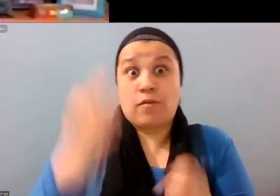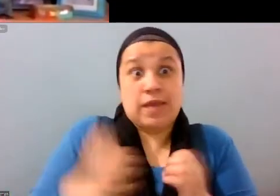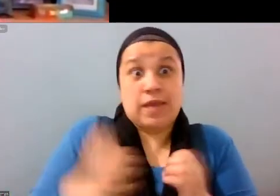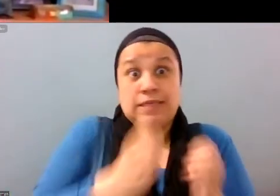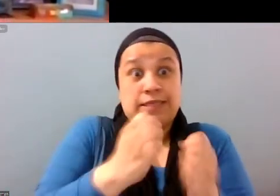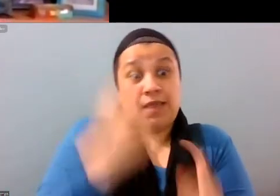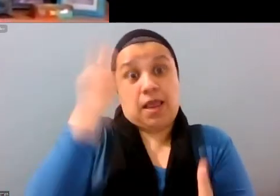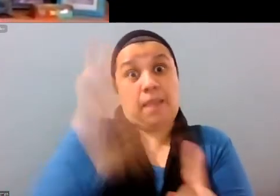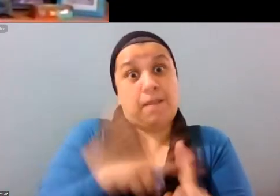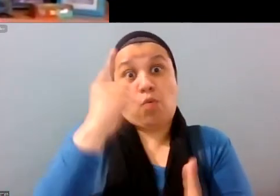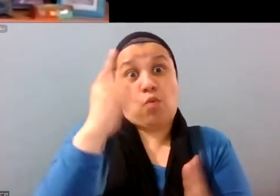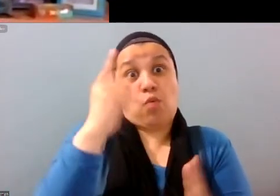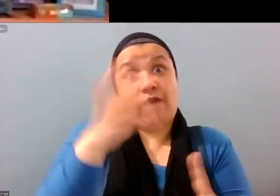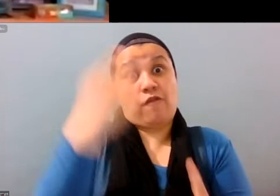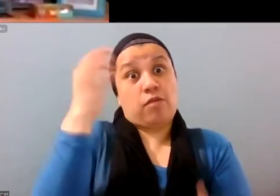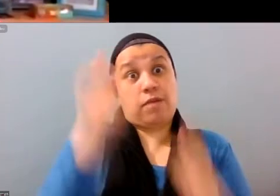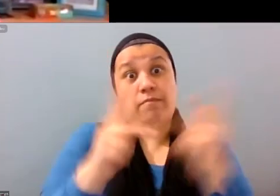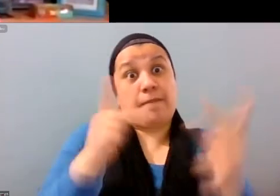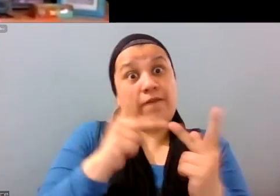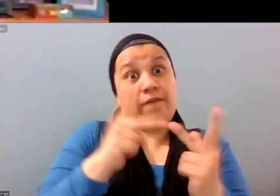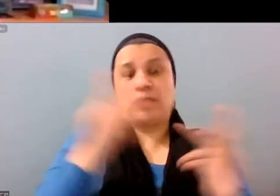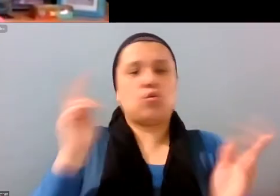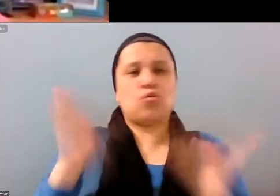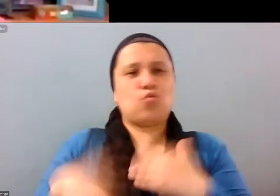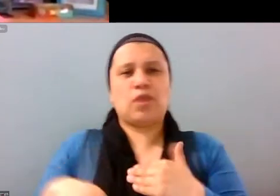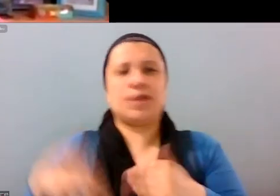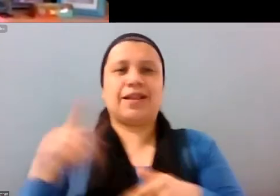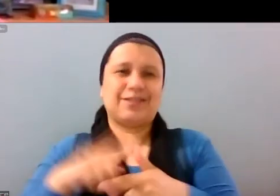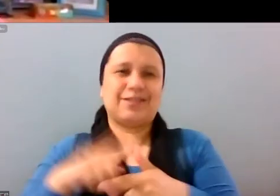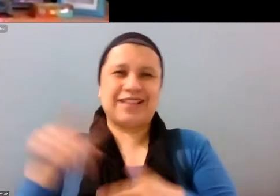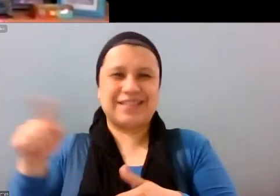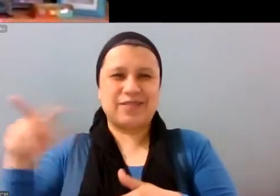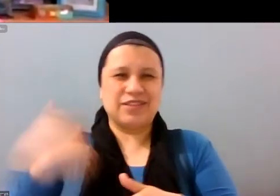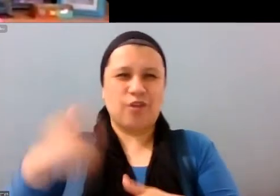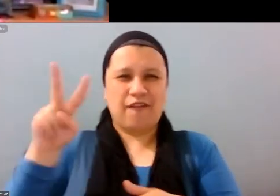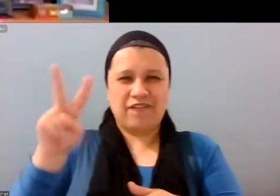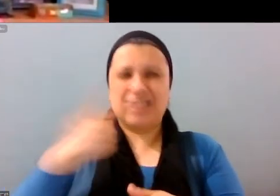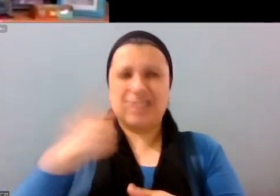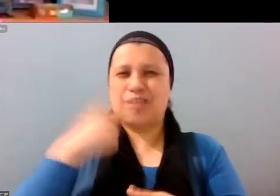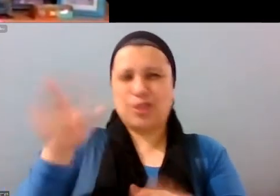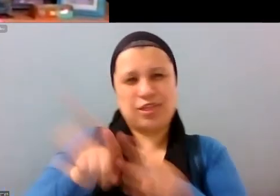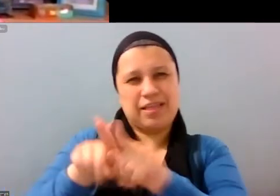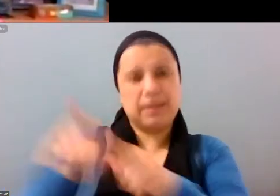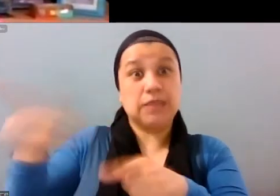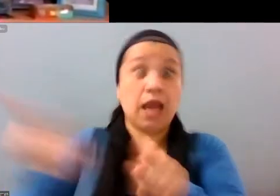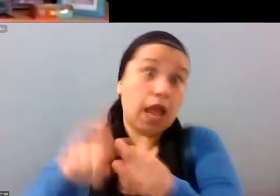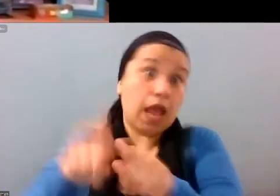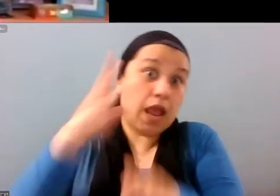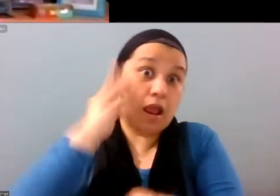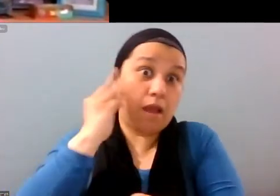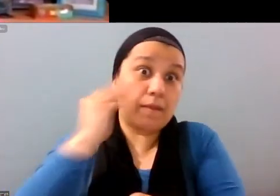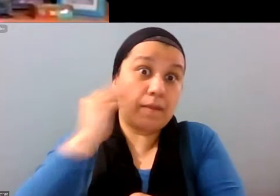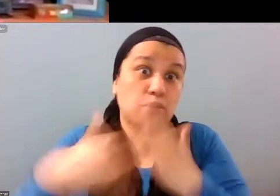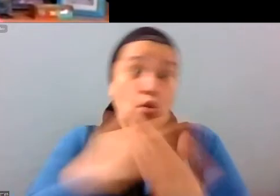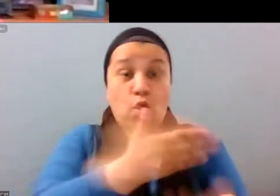mencionaba hace un rato también don Vinicio y bueno este ha sido un aprendizaje también para todos y todas